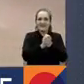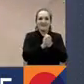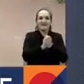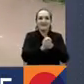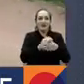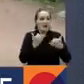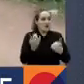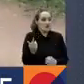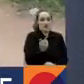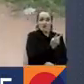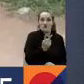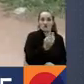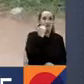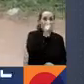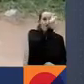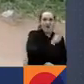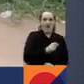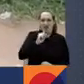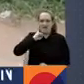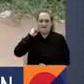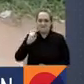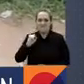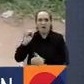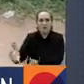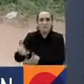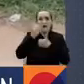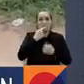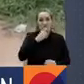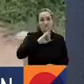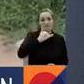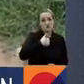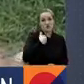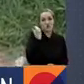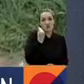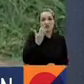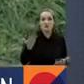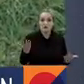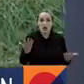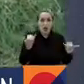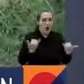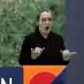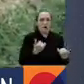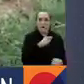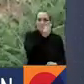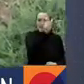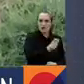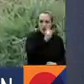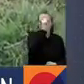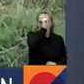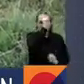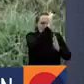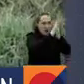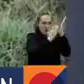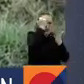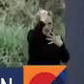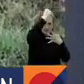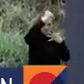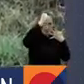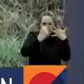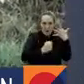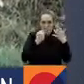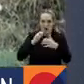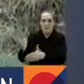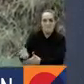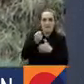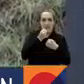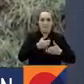que inclusive aseguró que sí lo había hecho, la coautora intelectual de estos hechos. Las